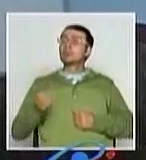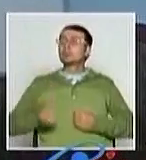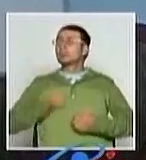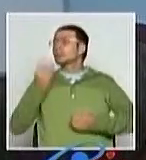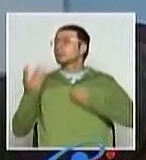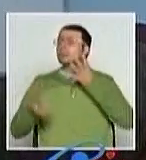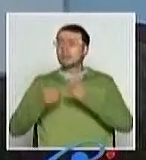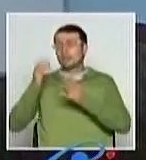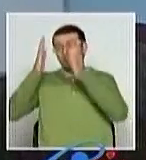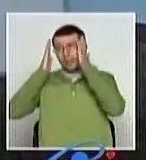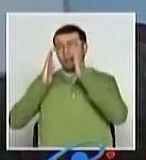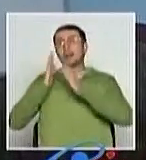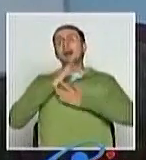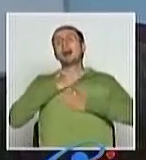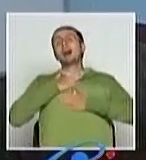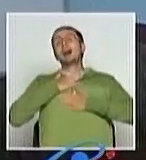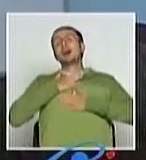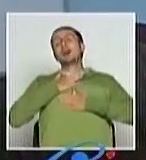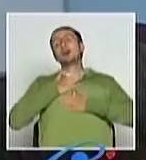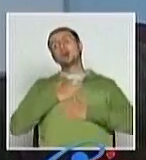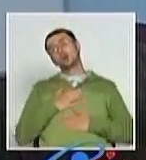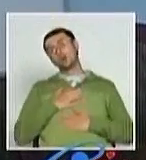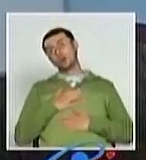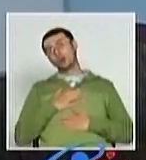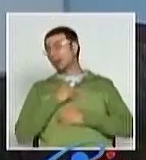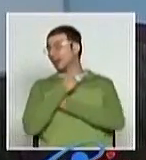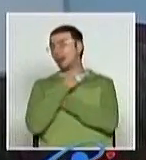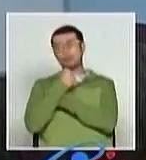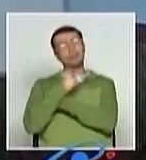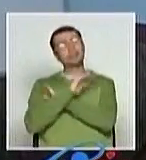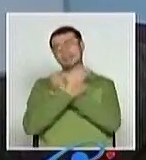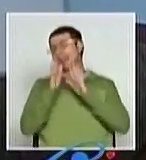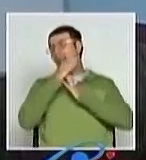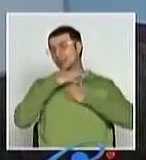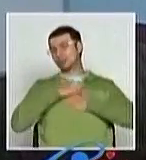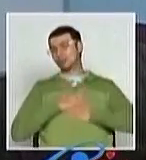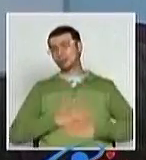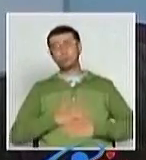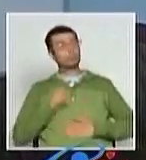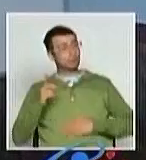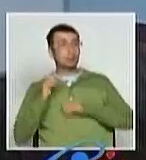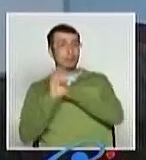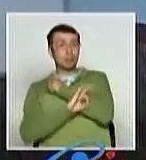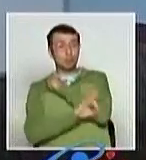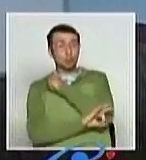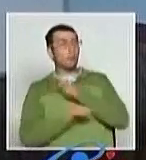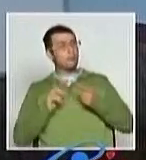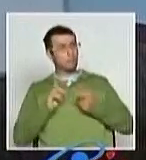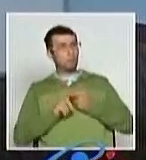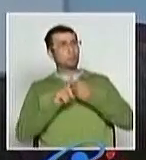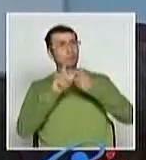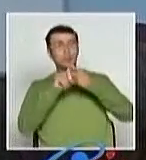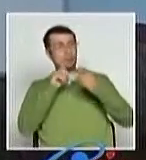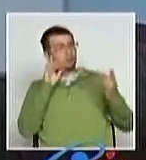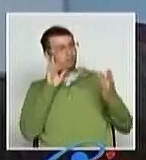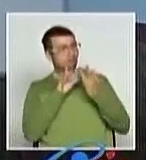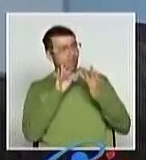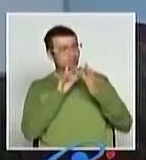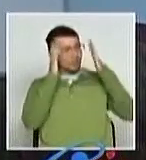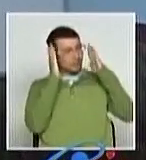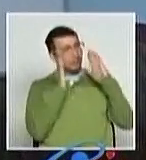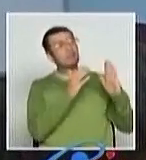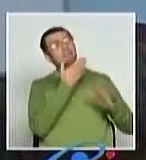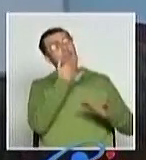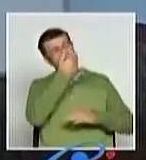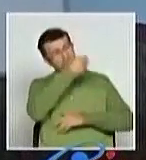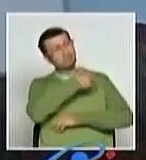sueño que era hablar de amor cuando escuchó a un psicólogo como nosotros positivos a escuchar la verdader